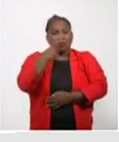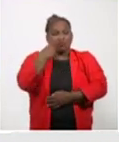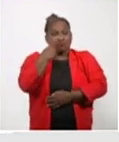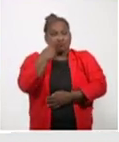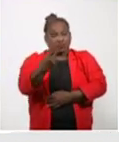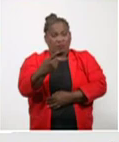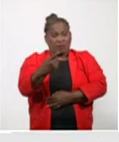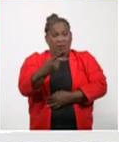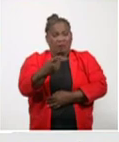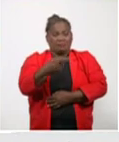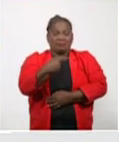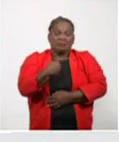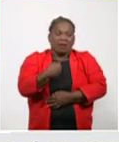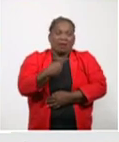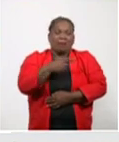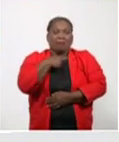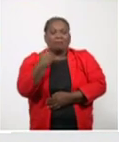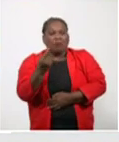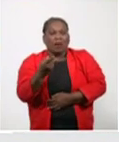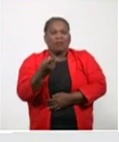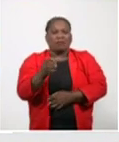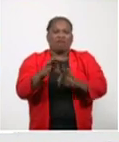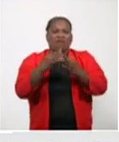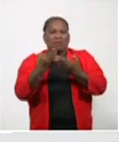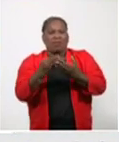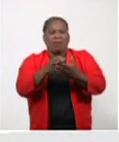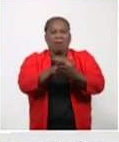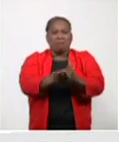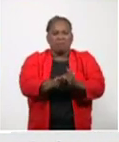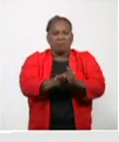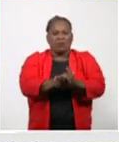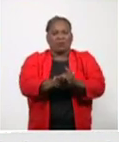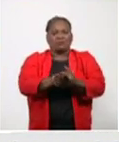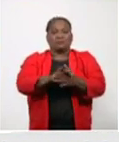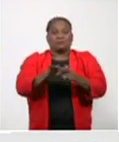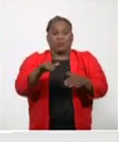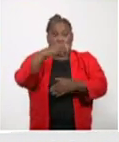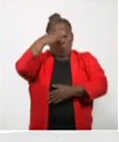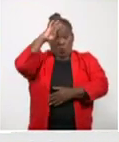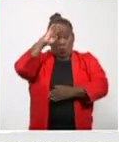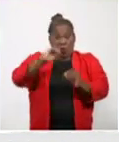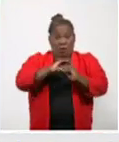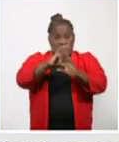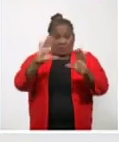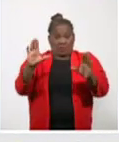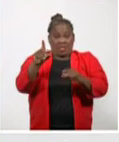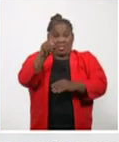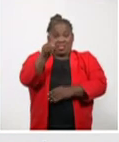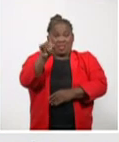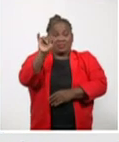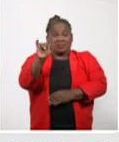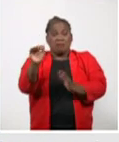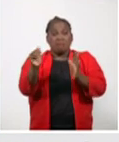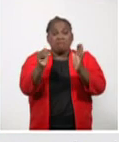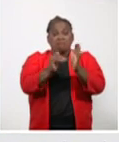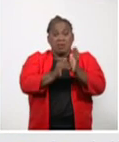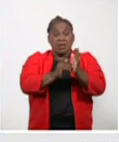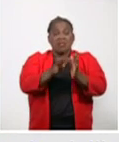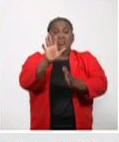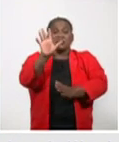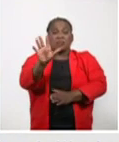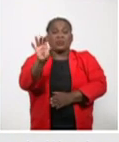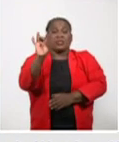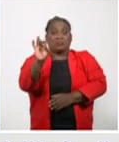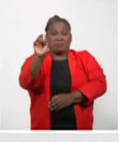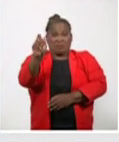han perdido un familiar. De esta forma, Cuba amanece con 16.057 pacientes ingresados,